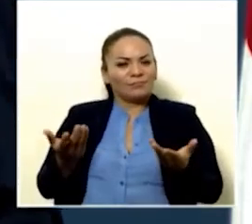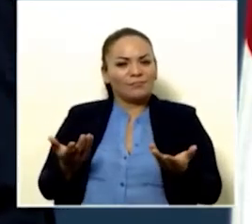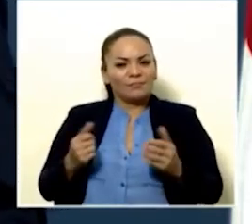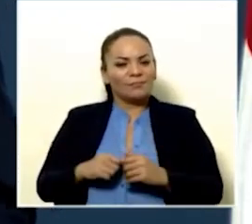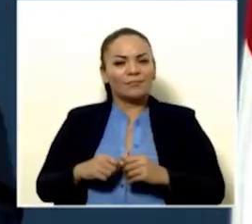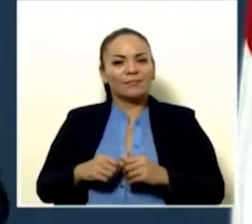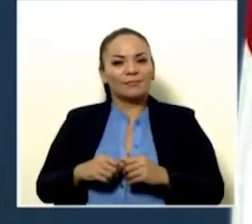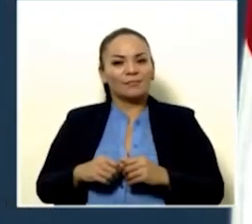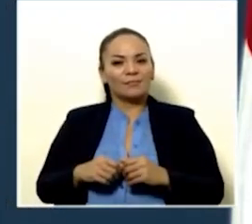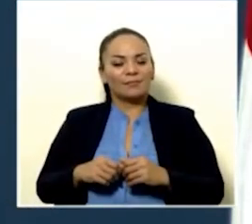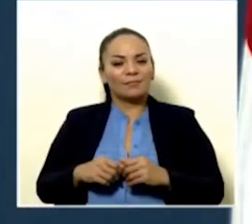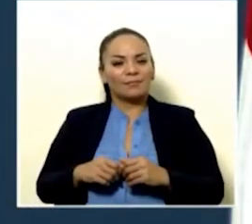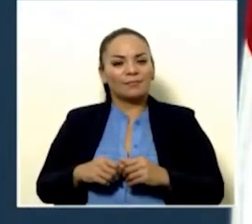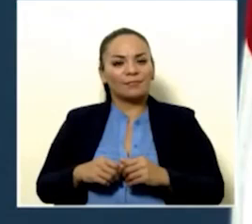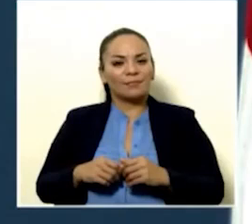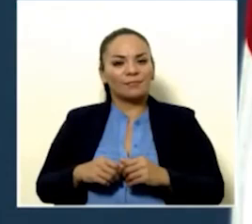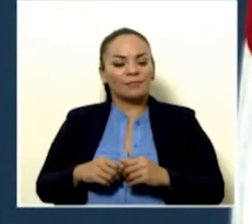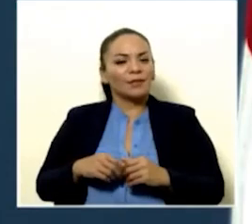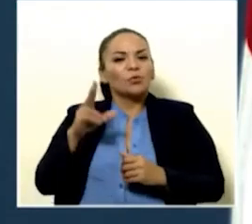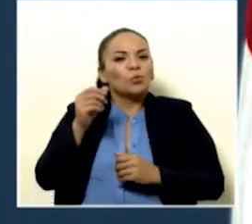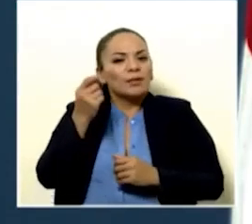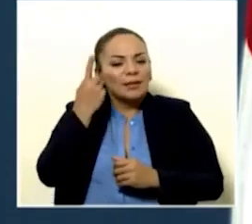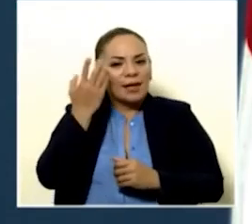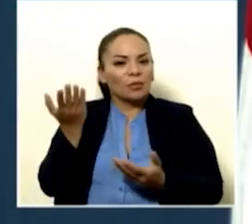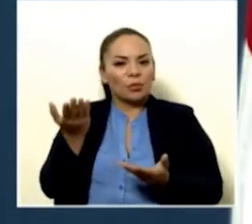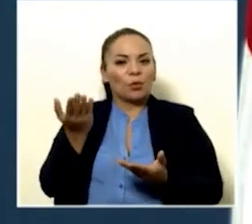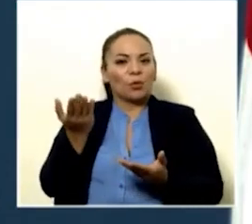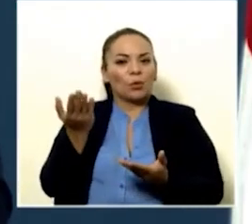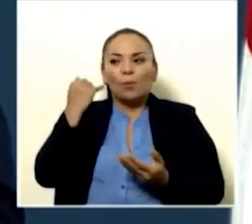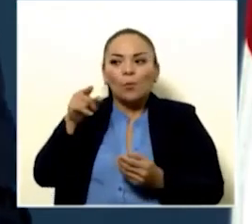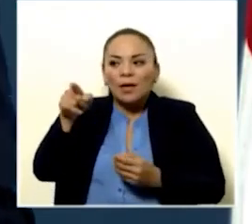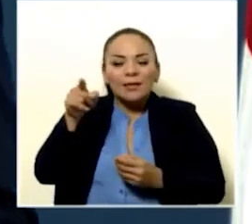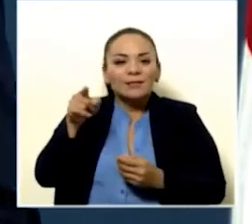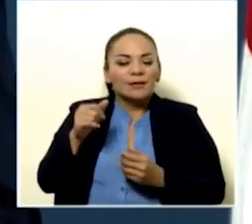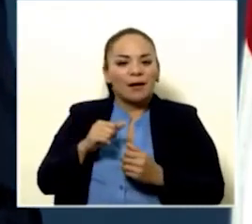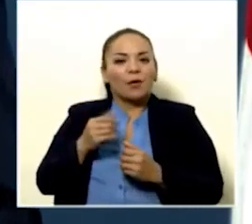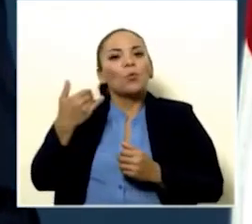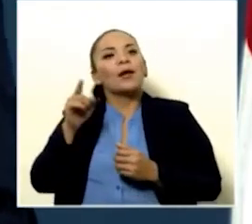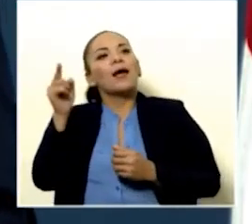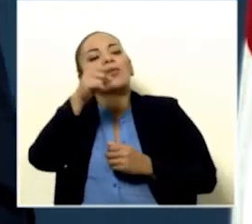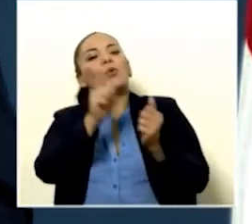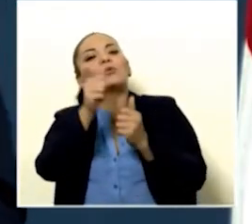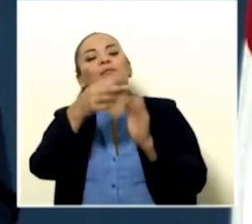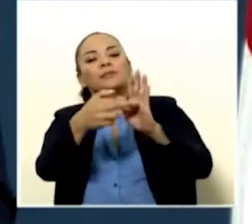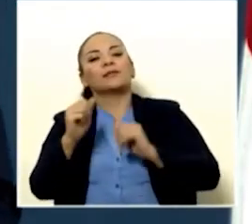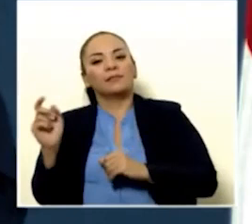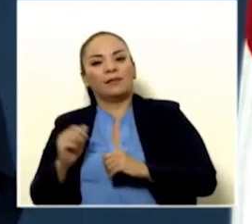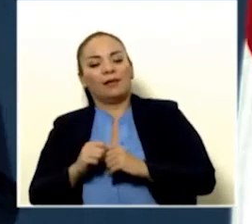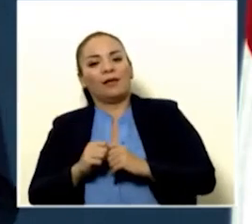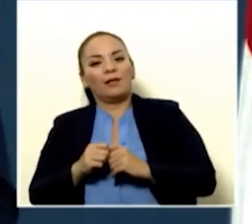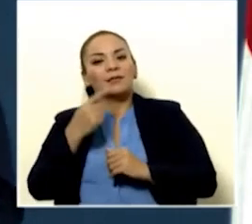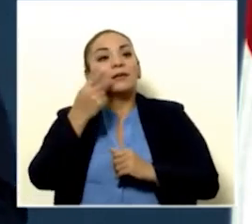oportunidad para ir a donde están las otras, había otras representantes, es decir, ¿sabe qué? En Costa Rica